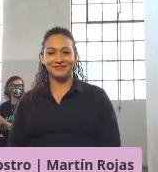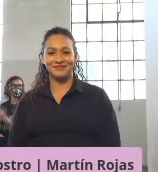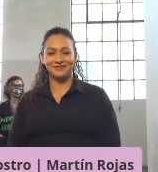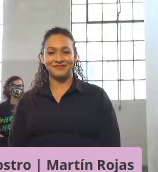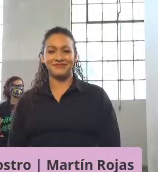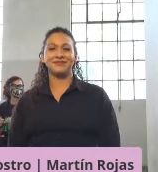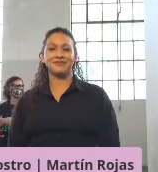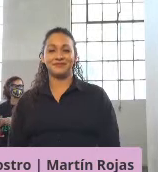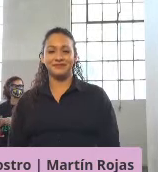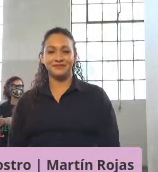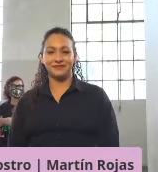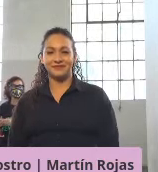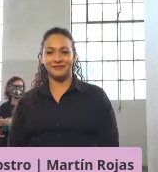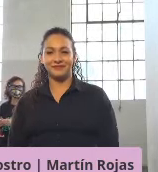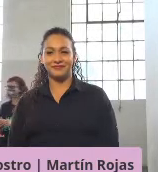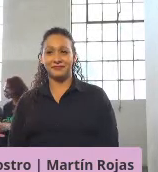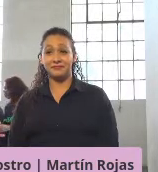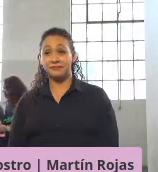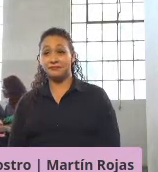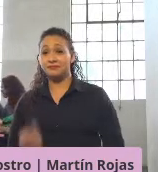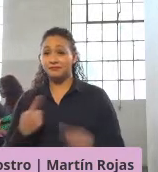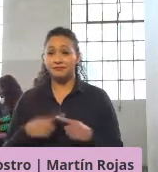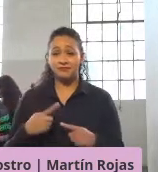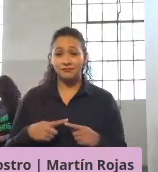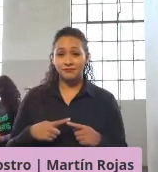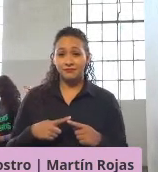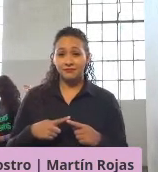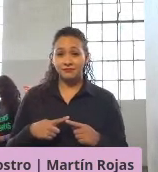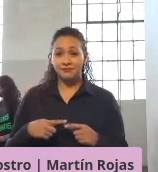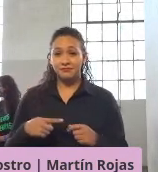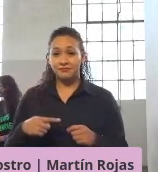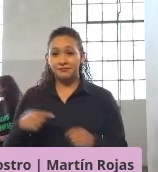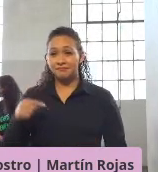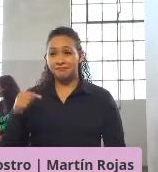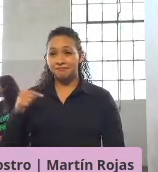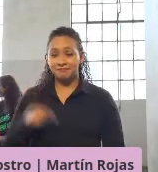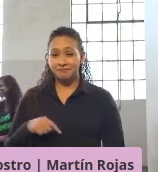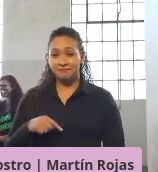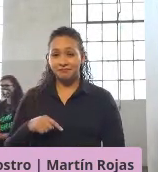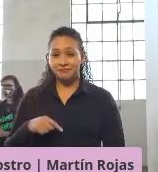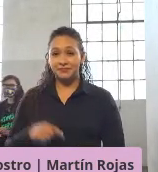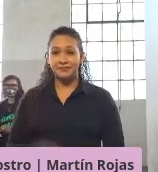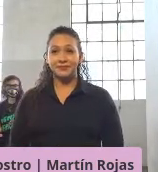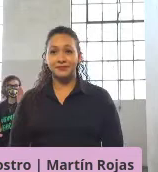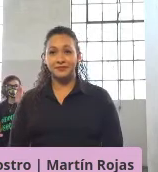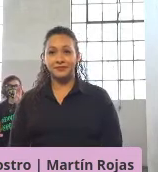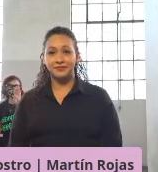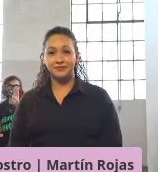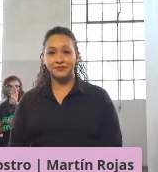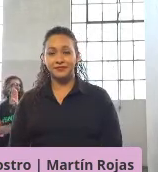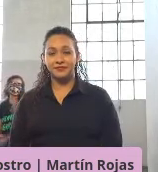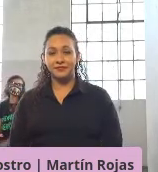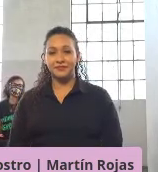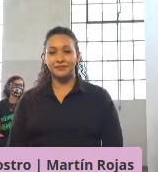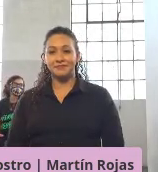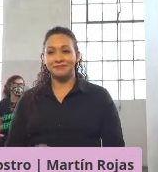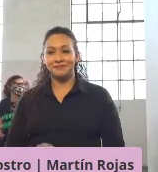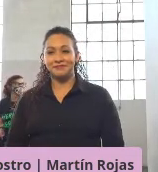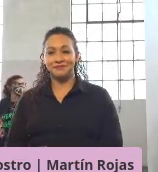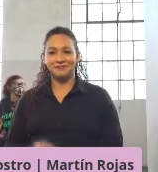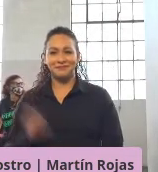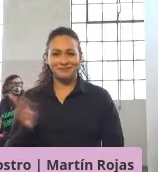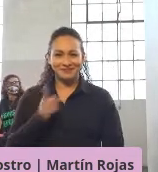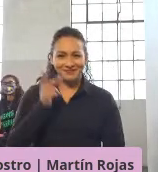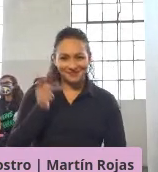¿Ya está? ¿Ya me escuchan? ¿Se escucha? No. ¿Sí? ¿No está? ¿Sí está? Ah, ok. ¿Me escuchan? ¿Todos? Sí.